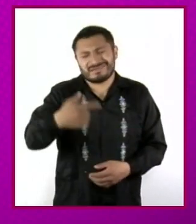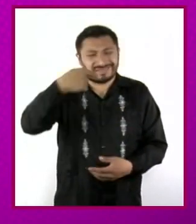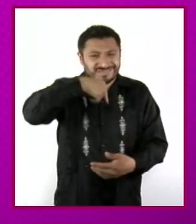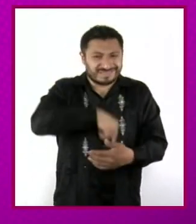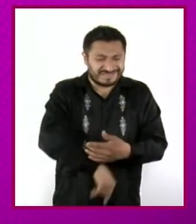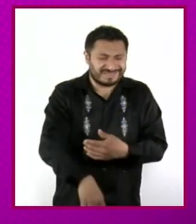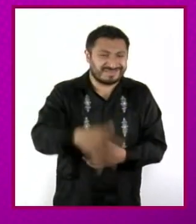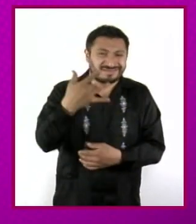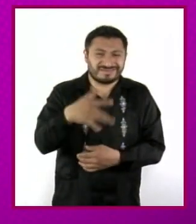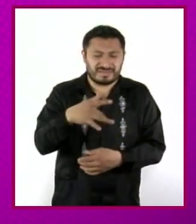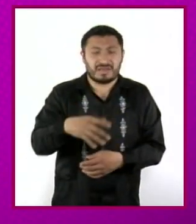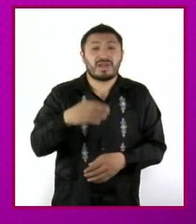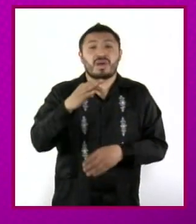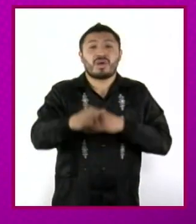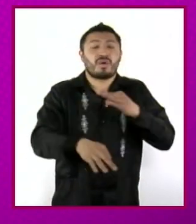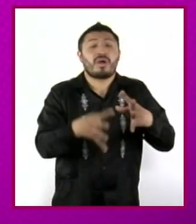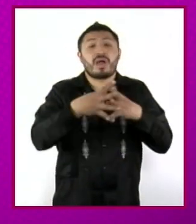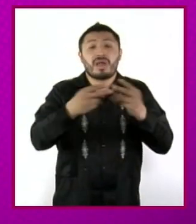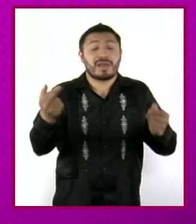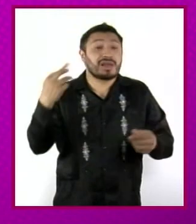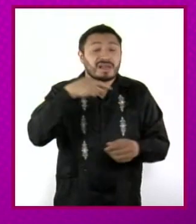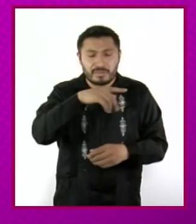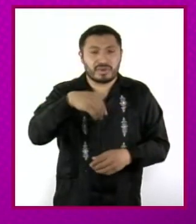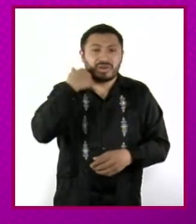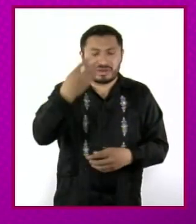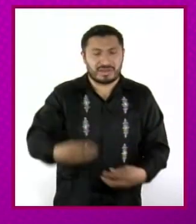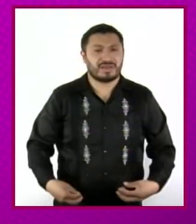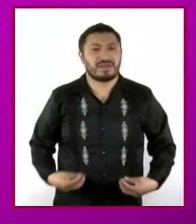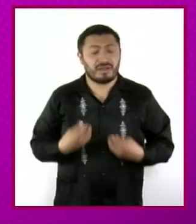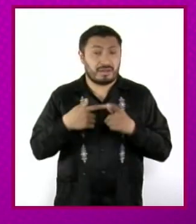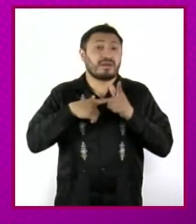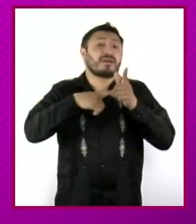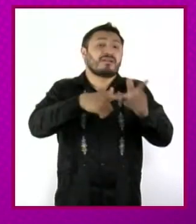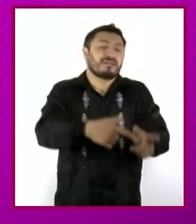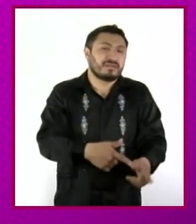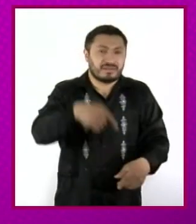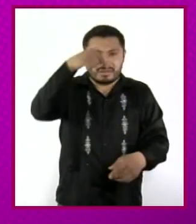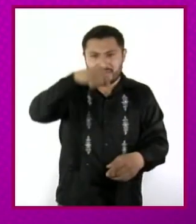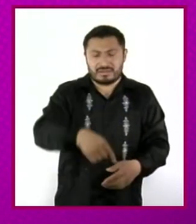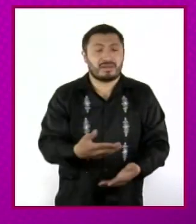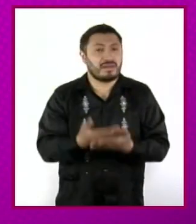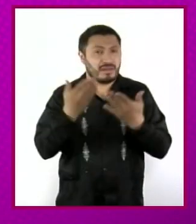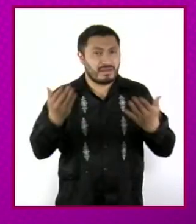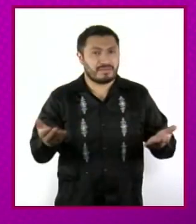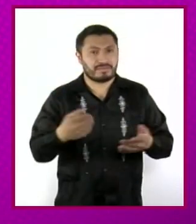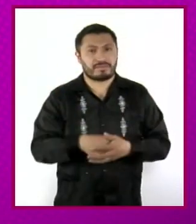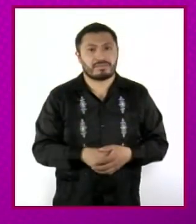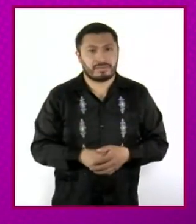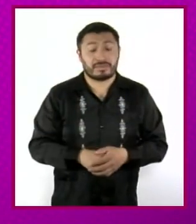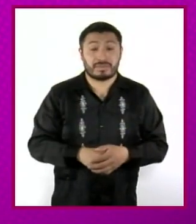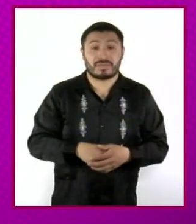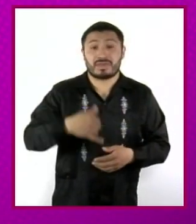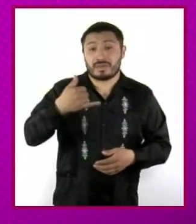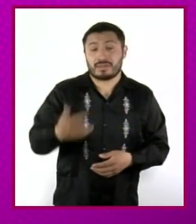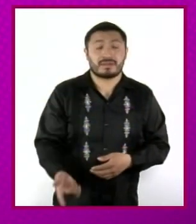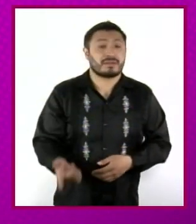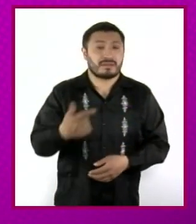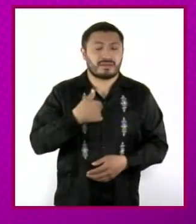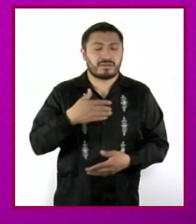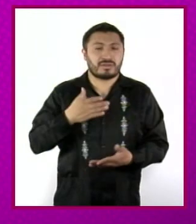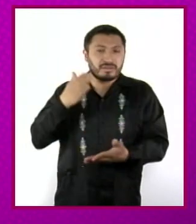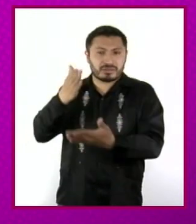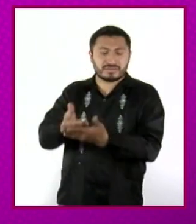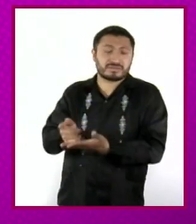produjo lo más rápido posible porque quiero continuar con mi vida, con mi aquí y en mi ahora, y voy con un